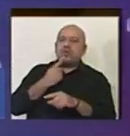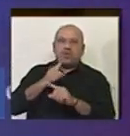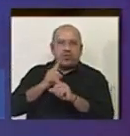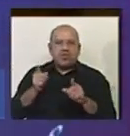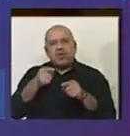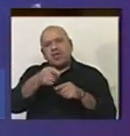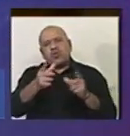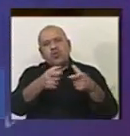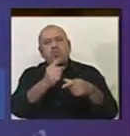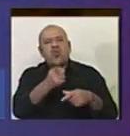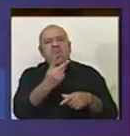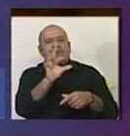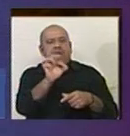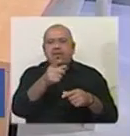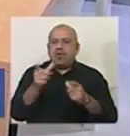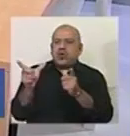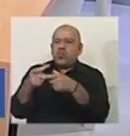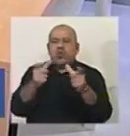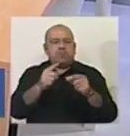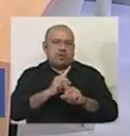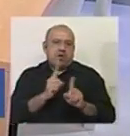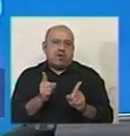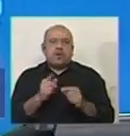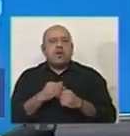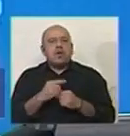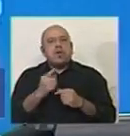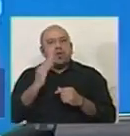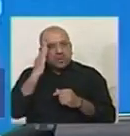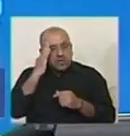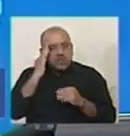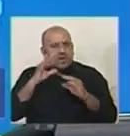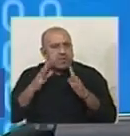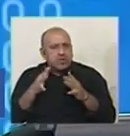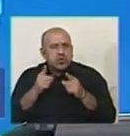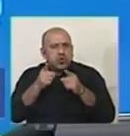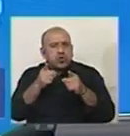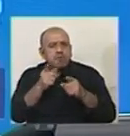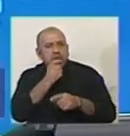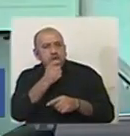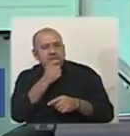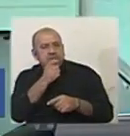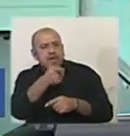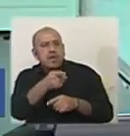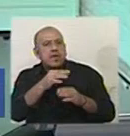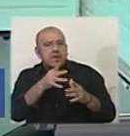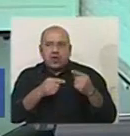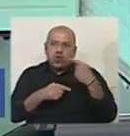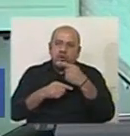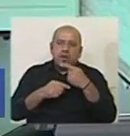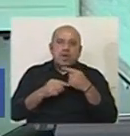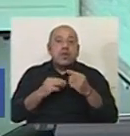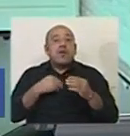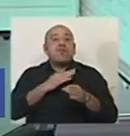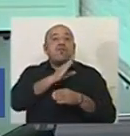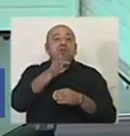el G20, todas las G que tú quieras. Para los que no saben en detalle qué pasó con Jamal Khashoggi, este periodista disidente árabe fue al consulado